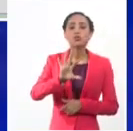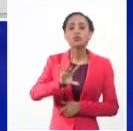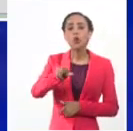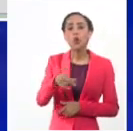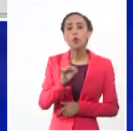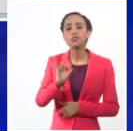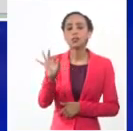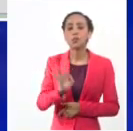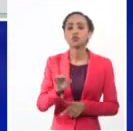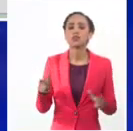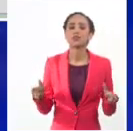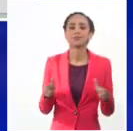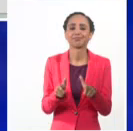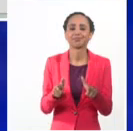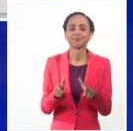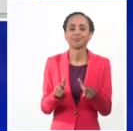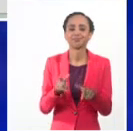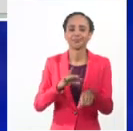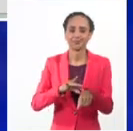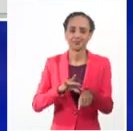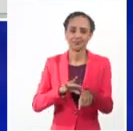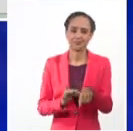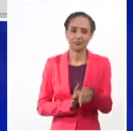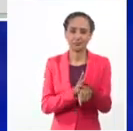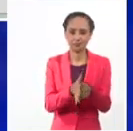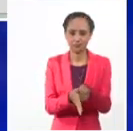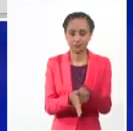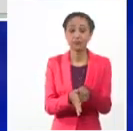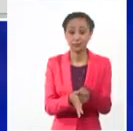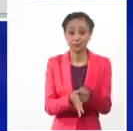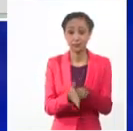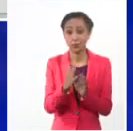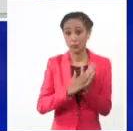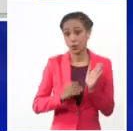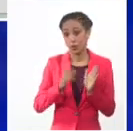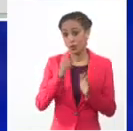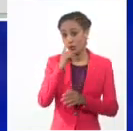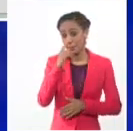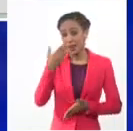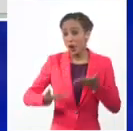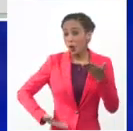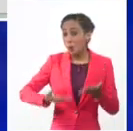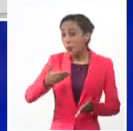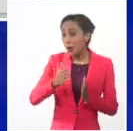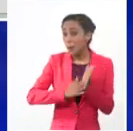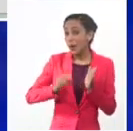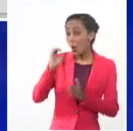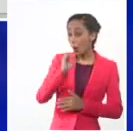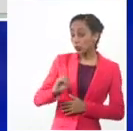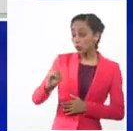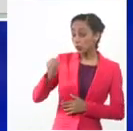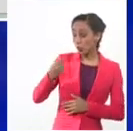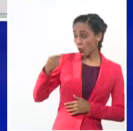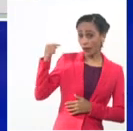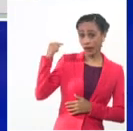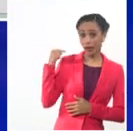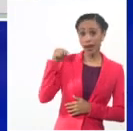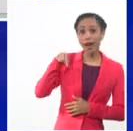85,7% la incidencia de casos de COVID-19 con respecto al mes de octubre.